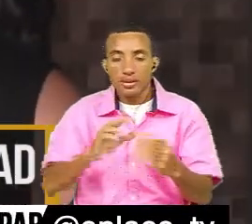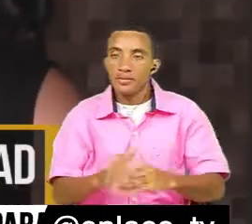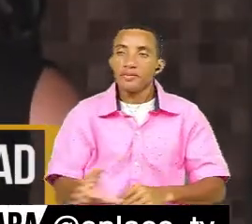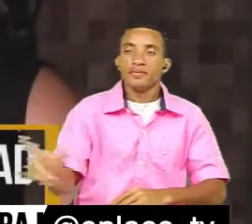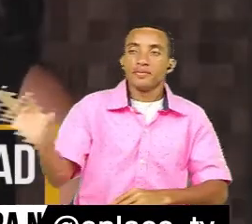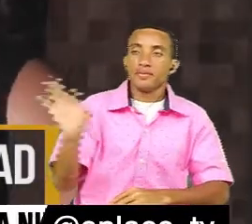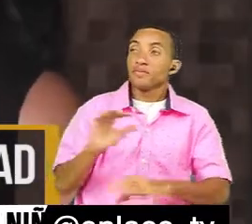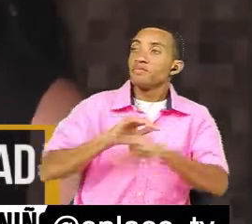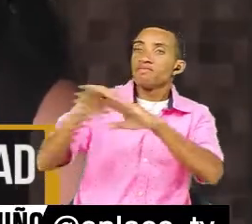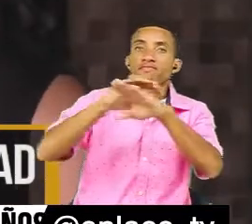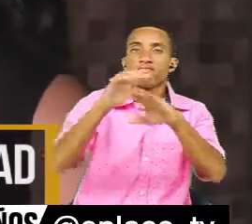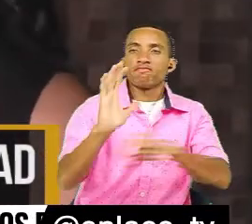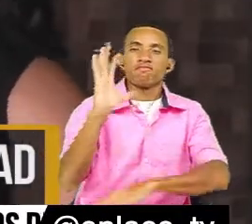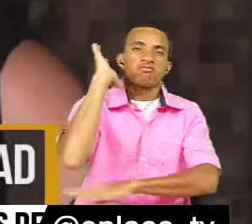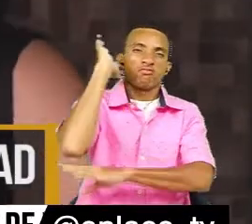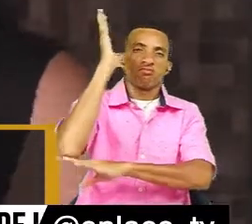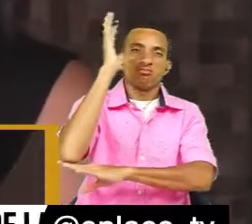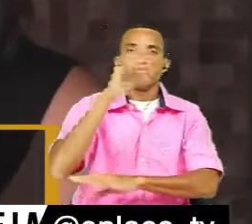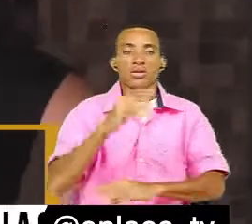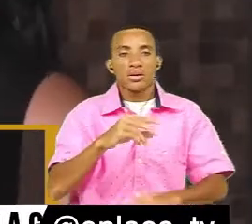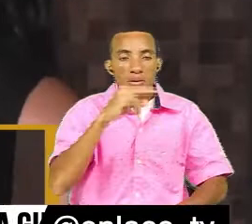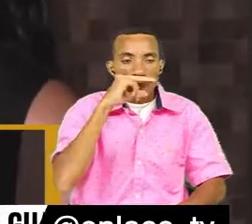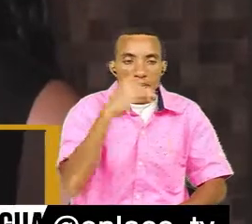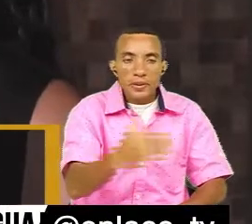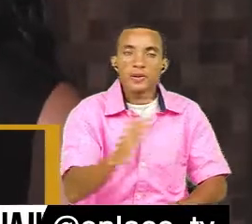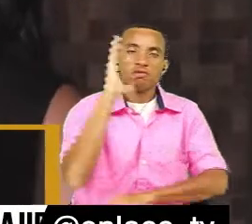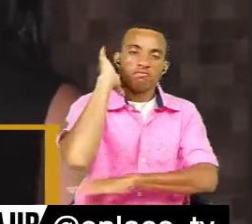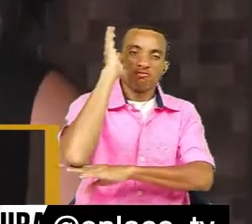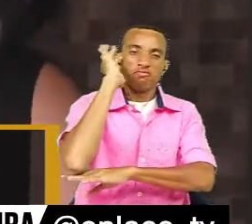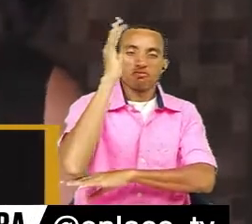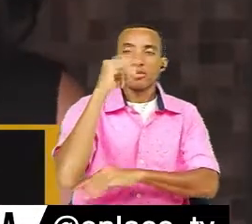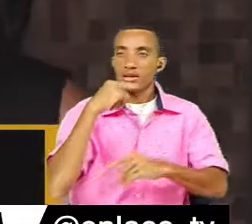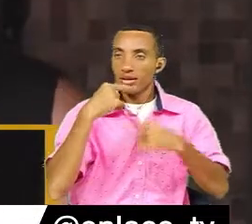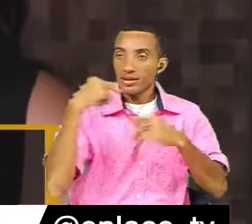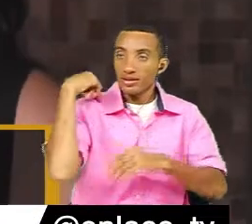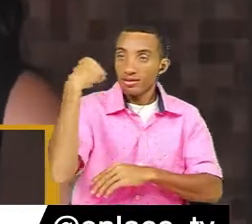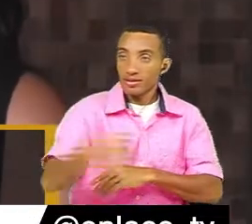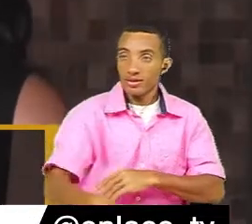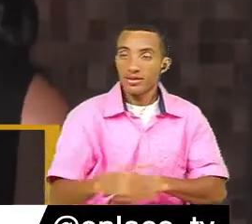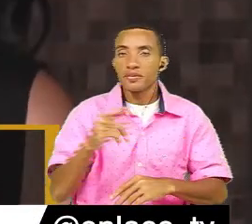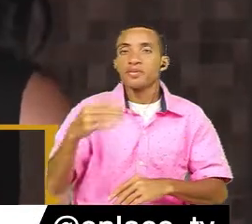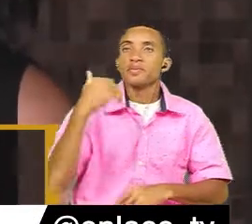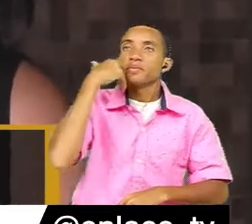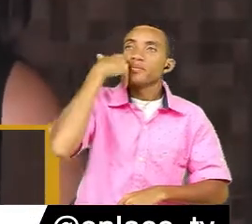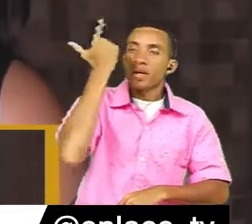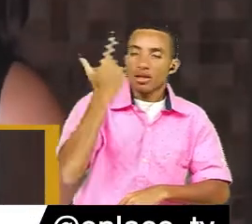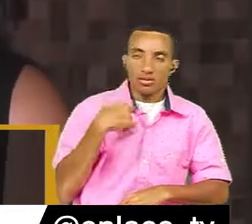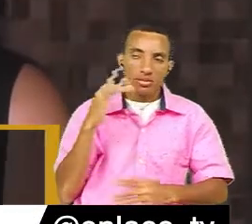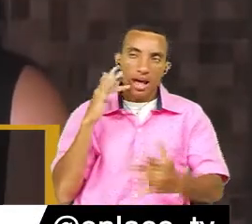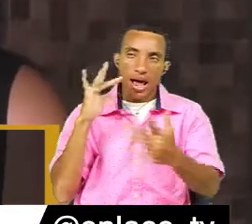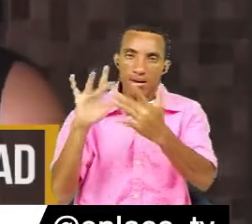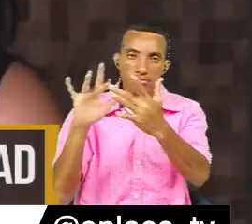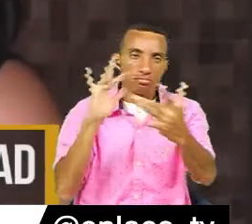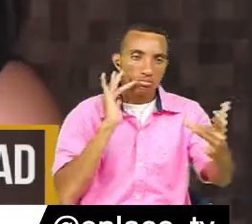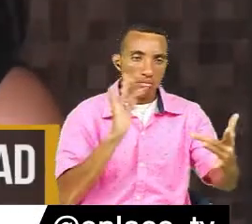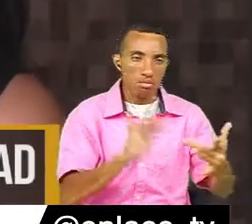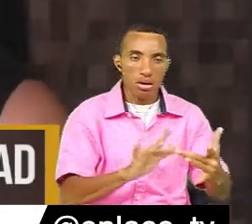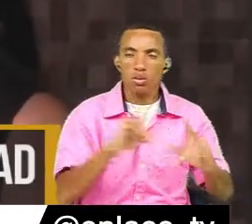invitados apuntan a todo público. Si hay niños, adaptan historias a los niños, si hay adultos, para los adultos, historias que en los